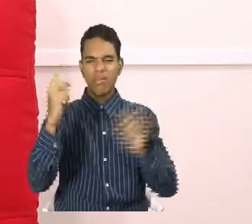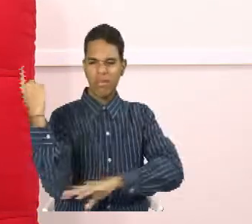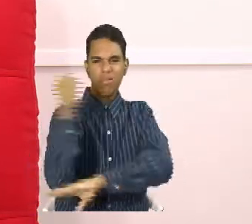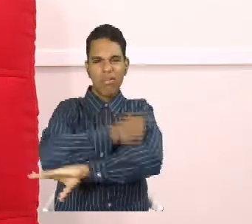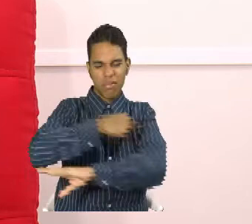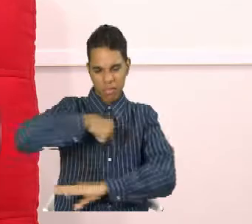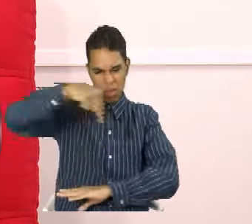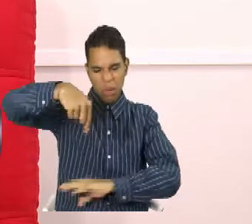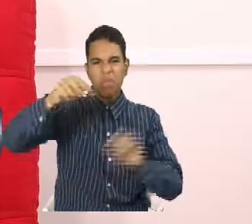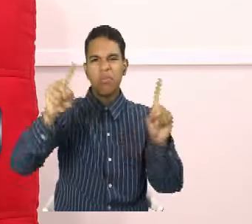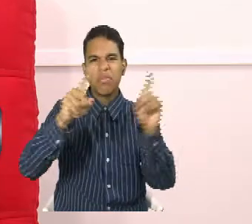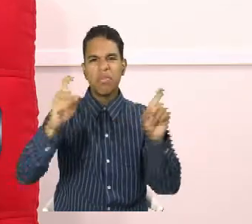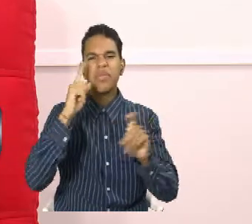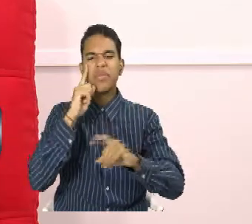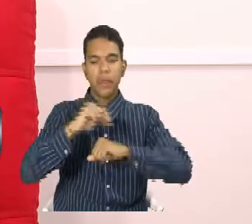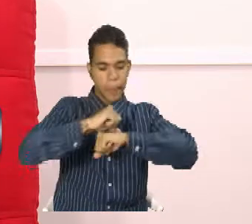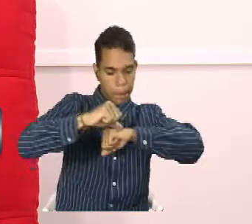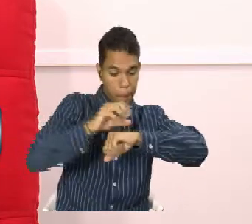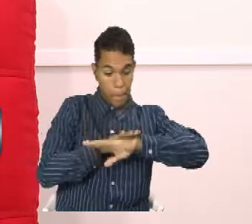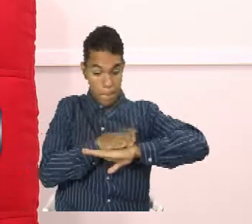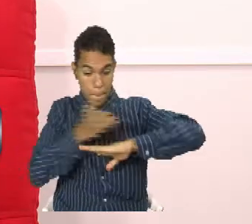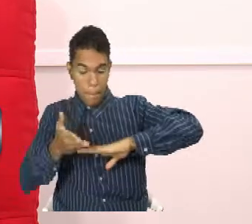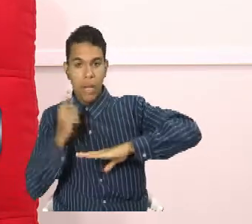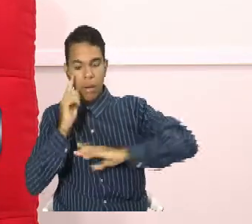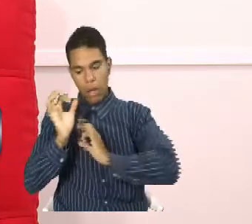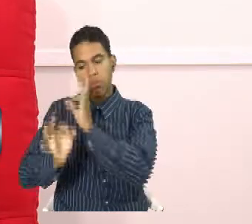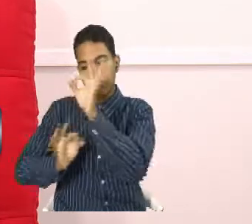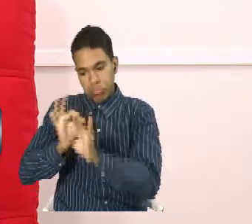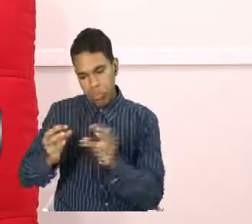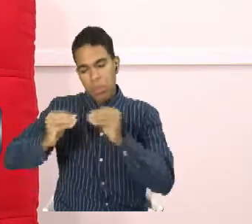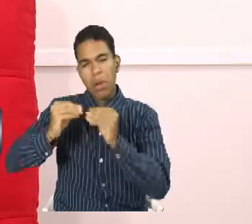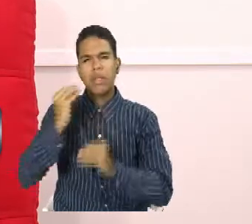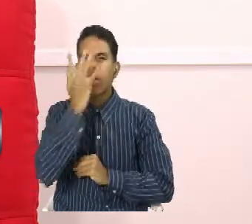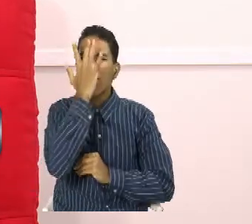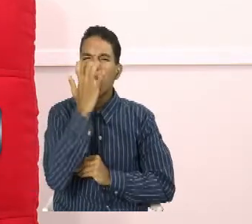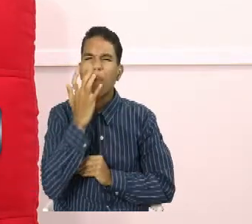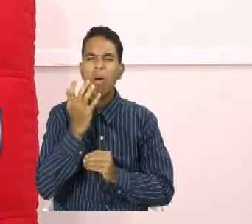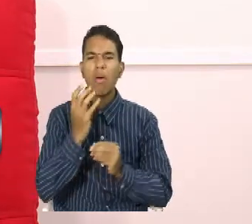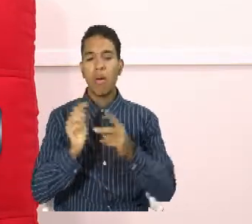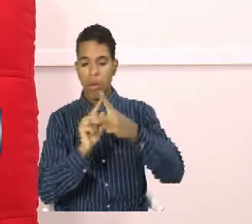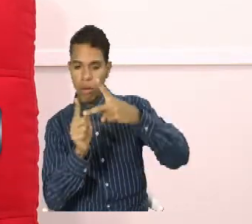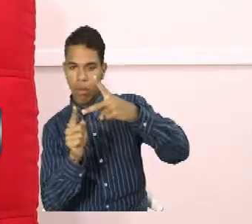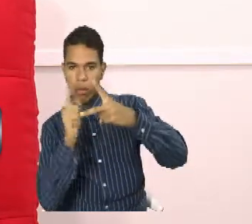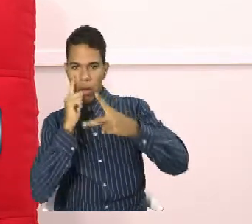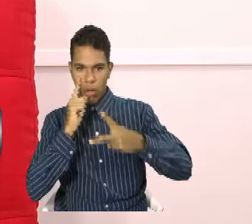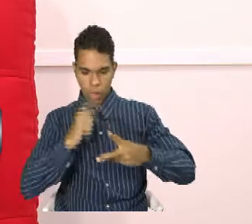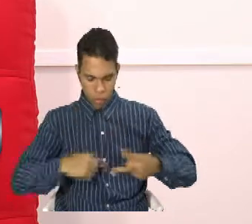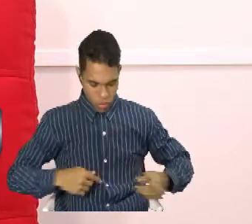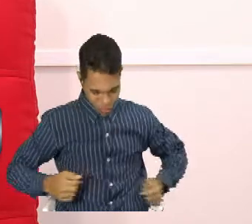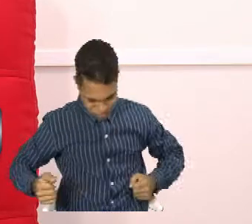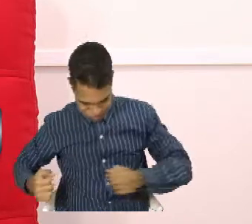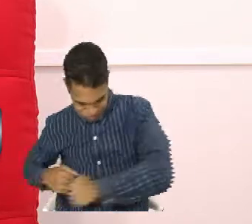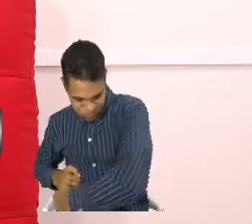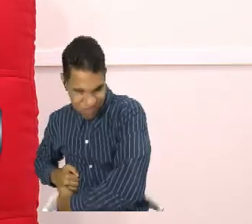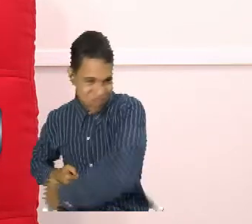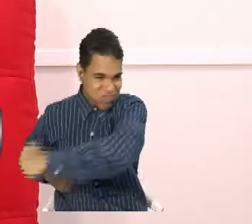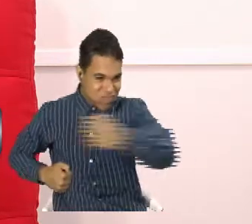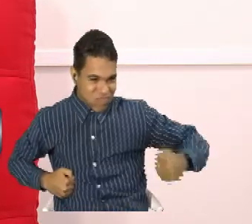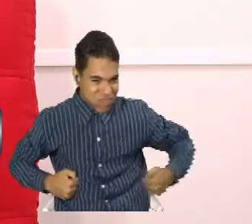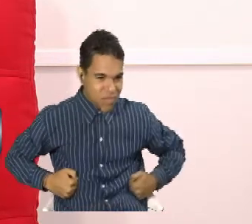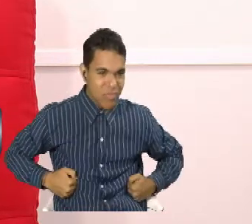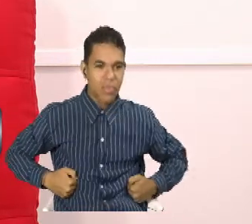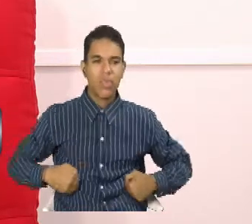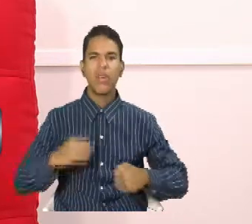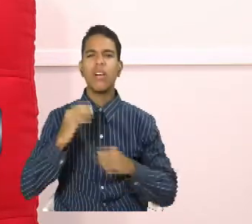de posoperatorios, por qué son importantes y también cuál es el uso adecuado de la faja. Háblenos un poco sobre qué importancia tiene un